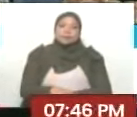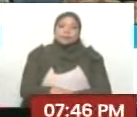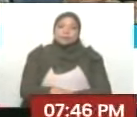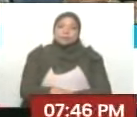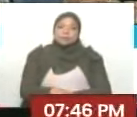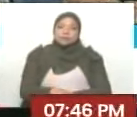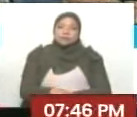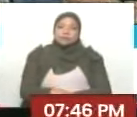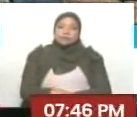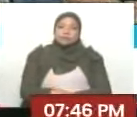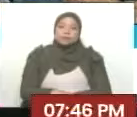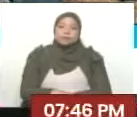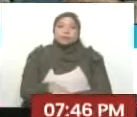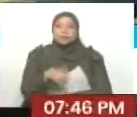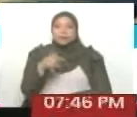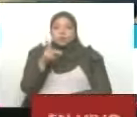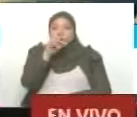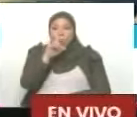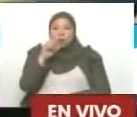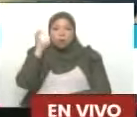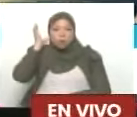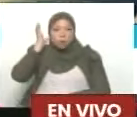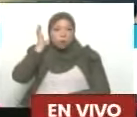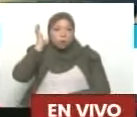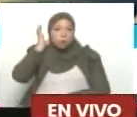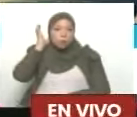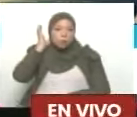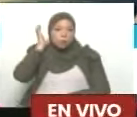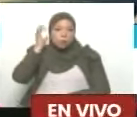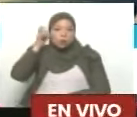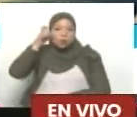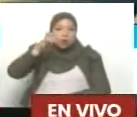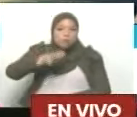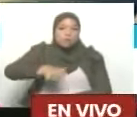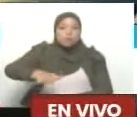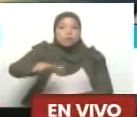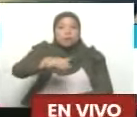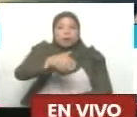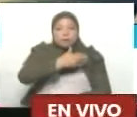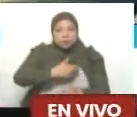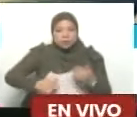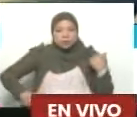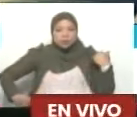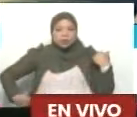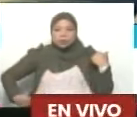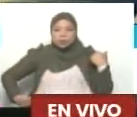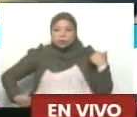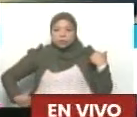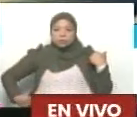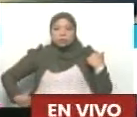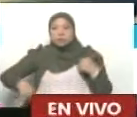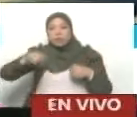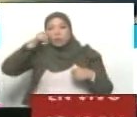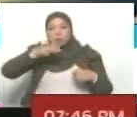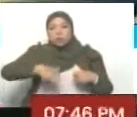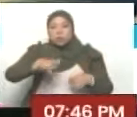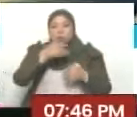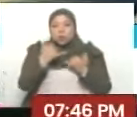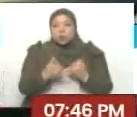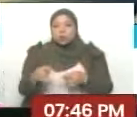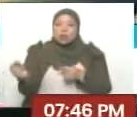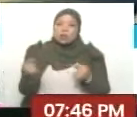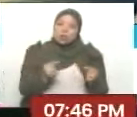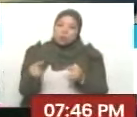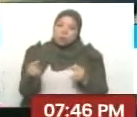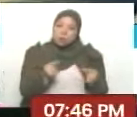momento en el que hay tanta conciencia del pueblo, yo creo que es el momento, presidente, para que el pueblo en ese gran